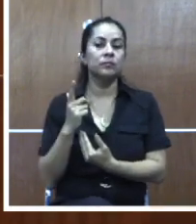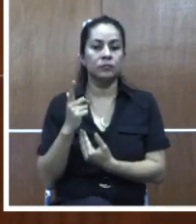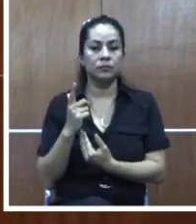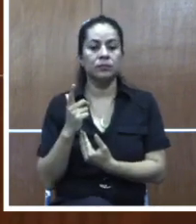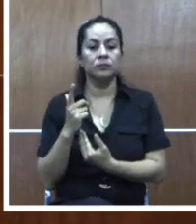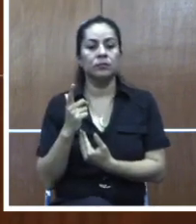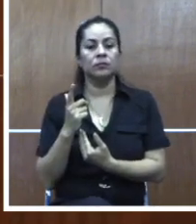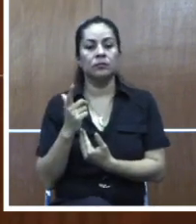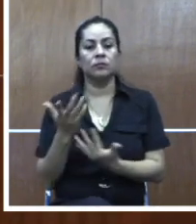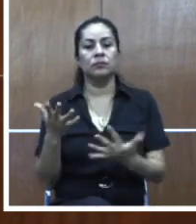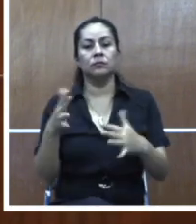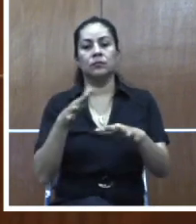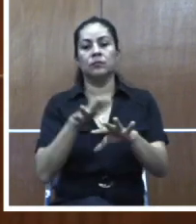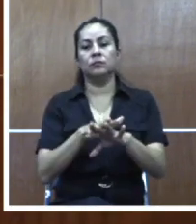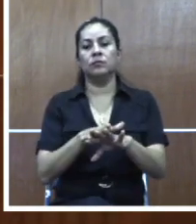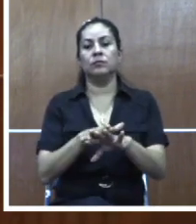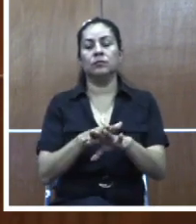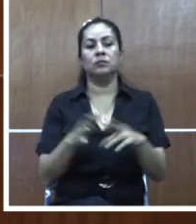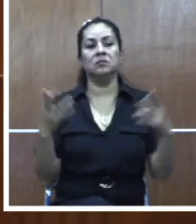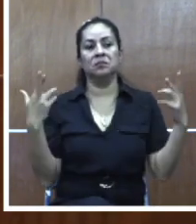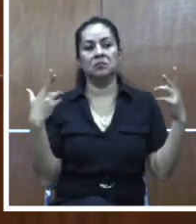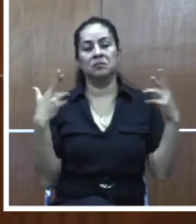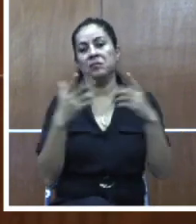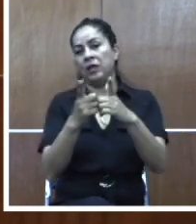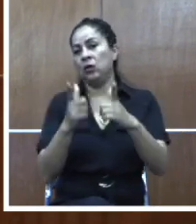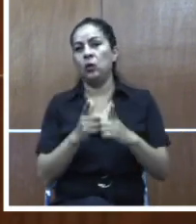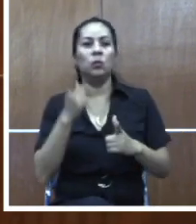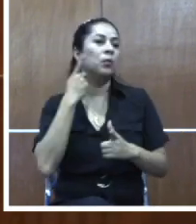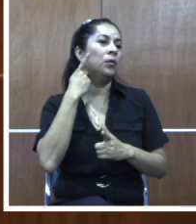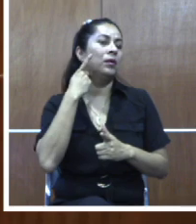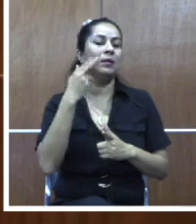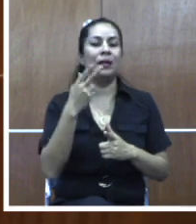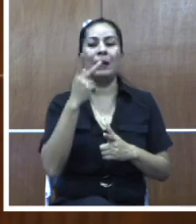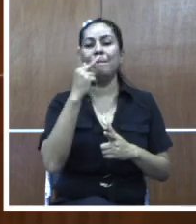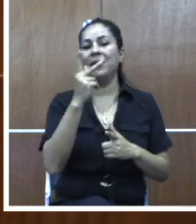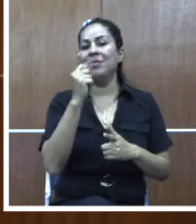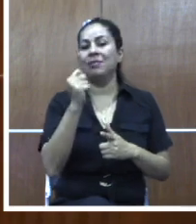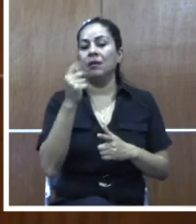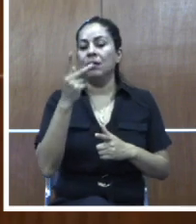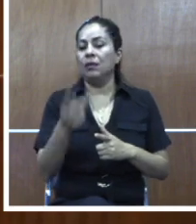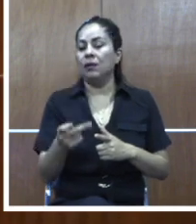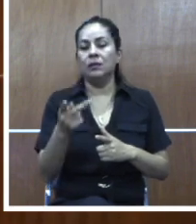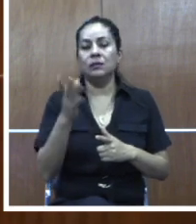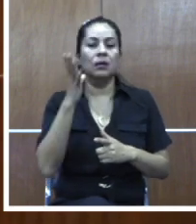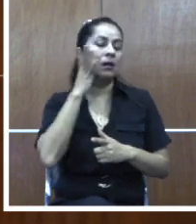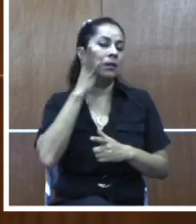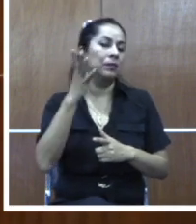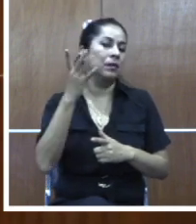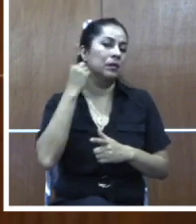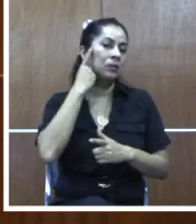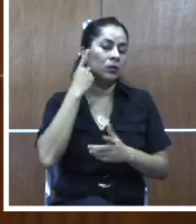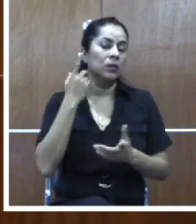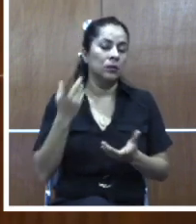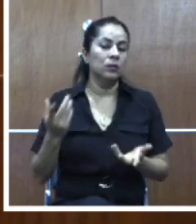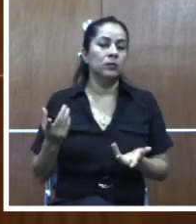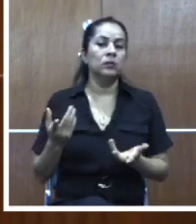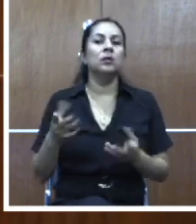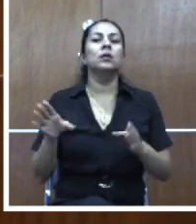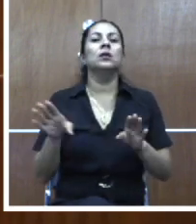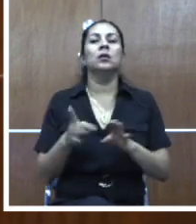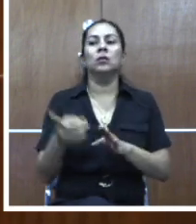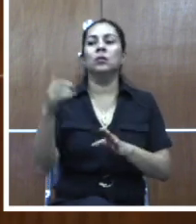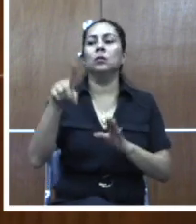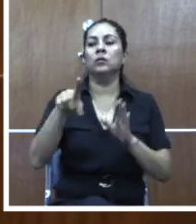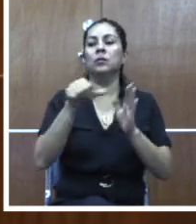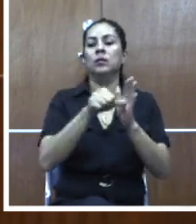Hernández, integrante de la representación parlamentaria del Partido del Trabajo de esta 64ª legislatura, y con